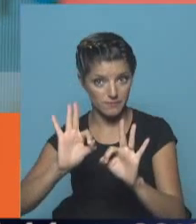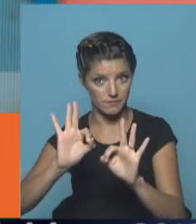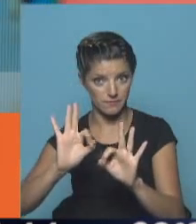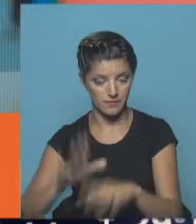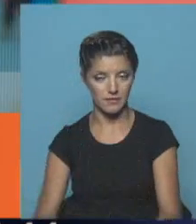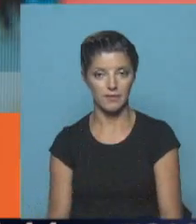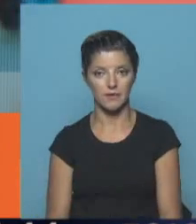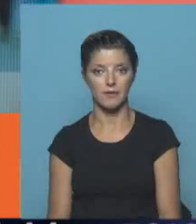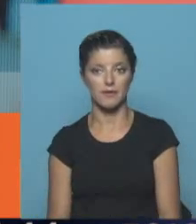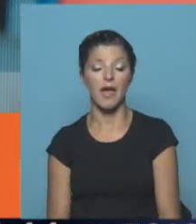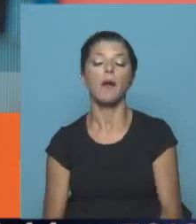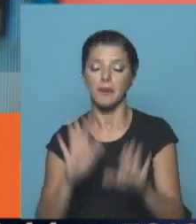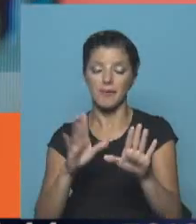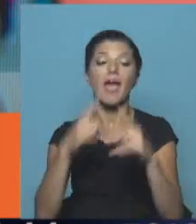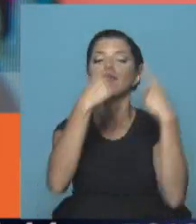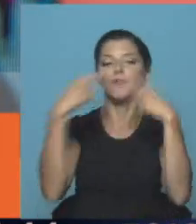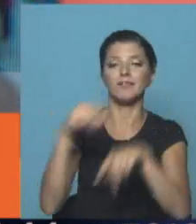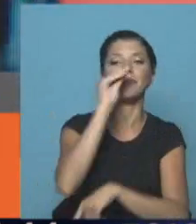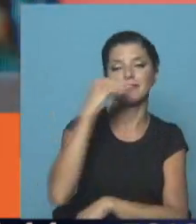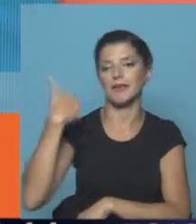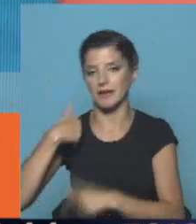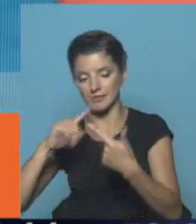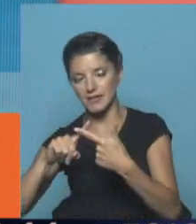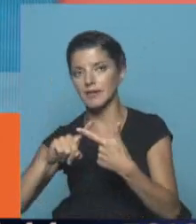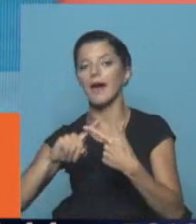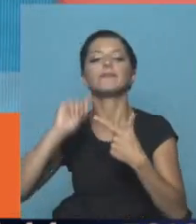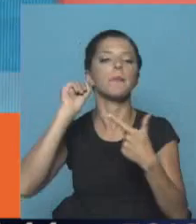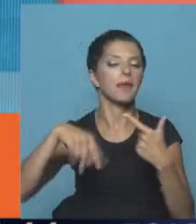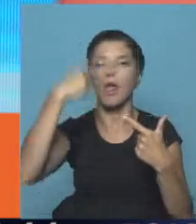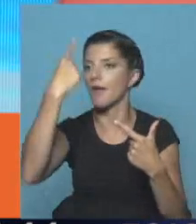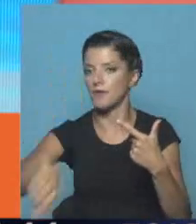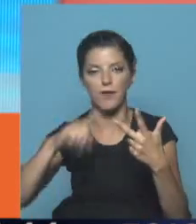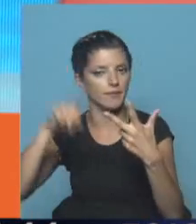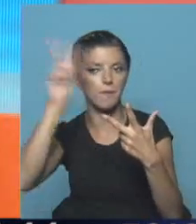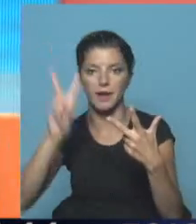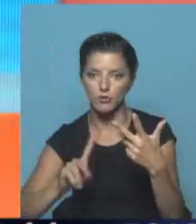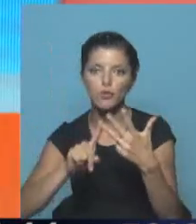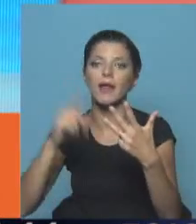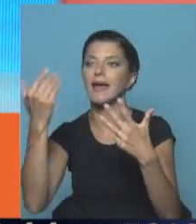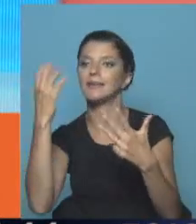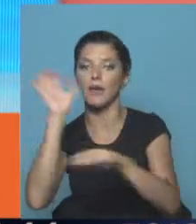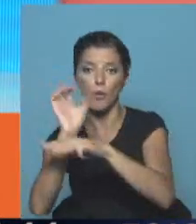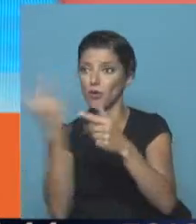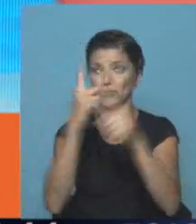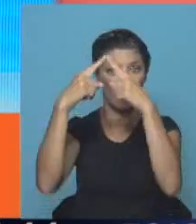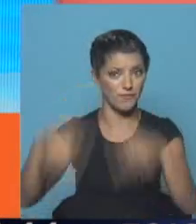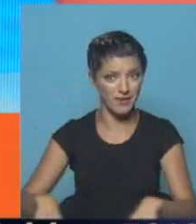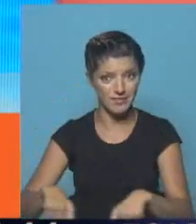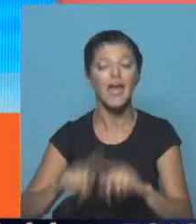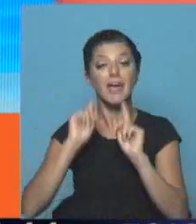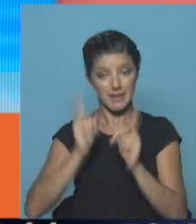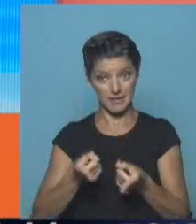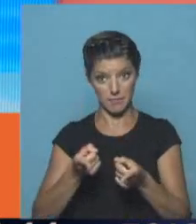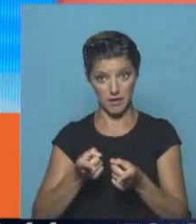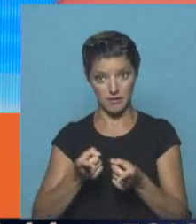las diferencias, porque no es lo mismo Brasil que Argentina, no es lo mismo Venezuela que Ecuador, y no es lo mismo lo que va a ocurrir en